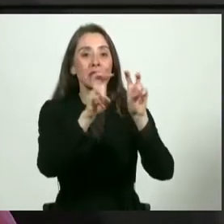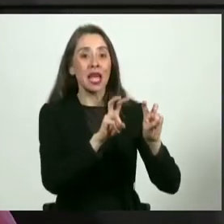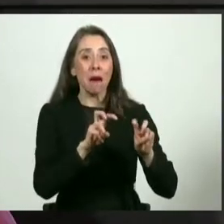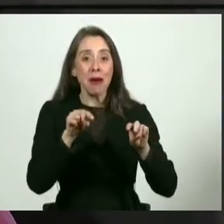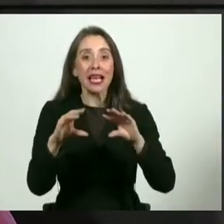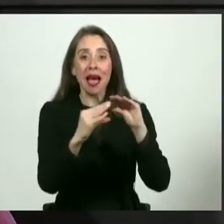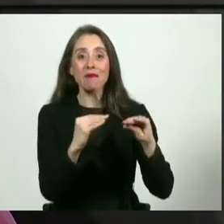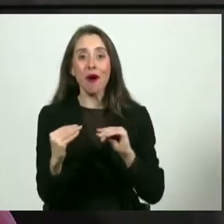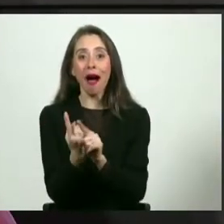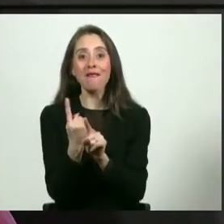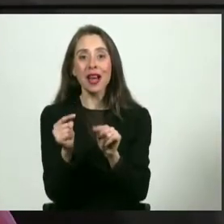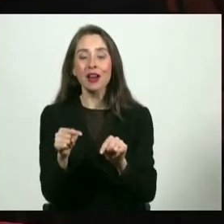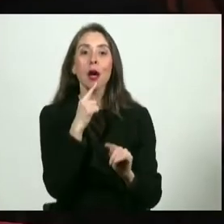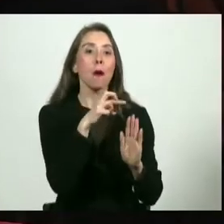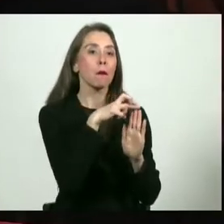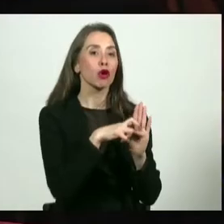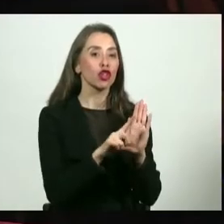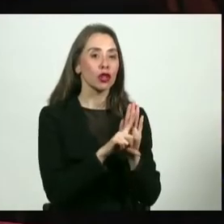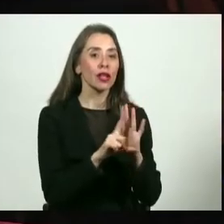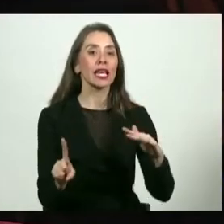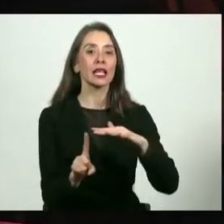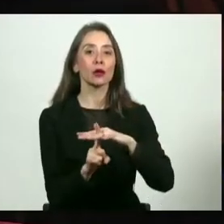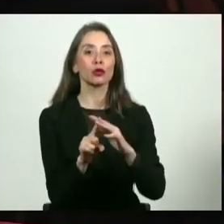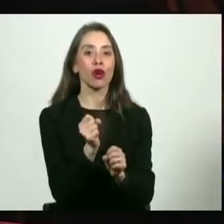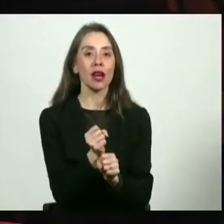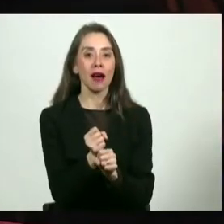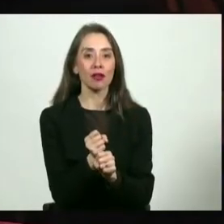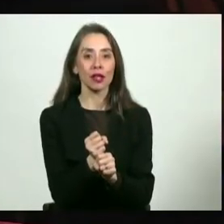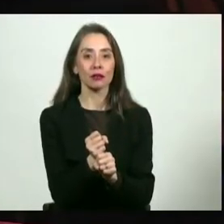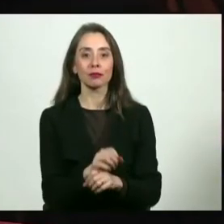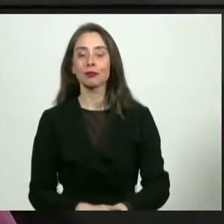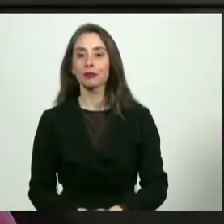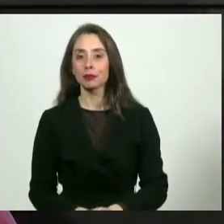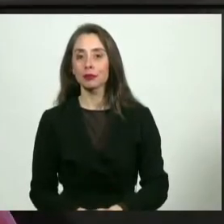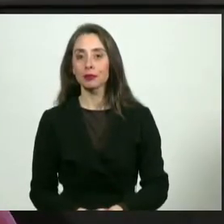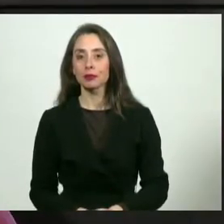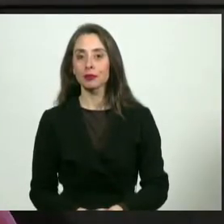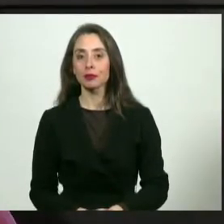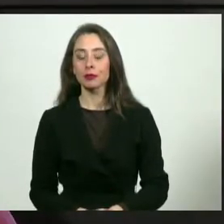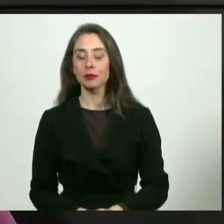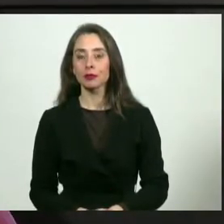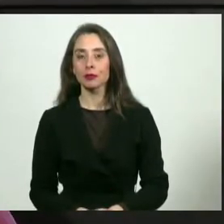estado conversando. El proyecto de ley sobre inclusión laboral. La reemplazar Montes. Y